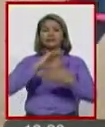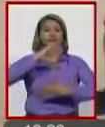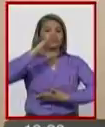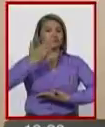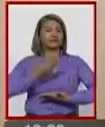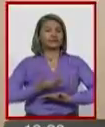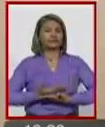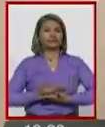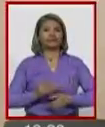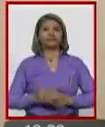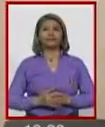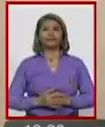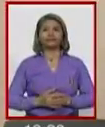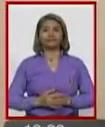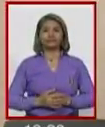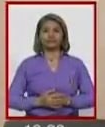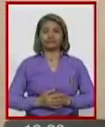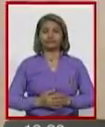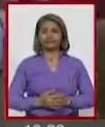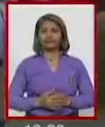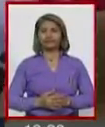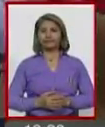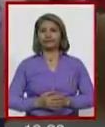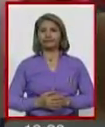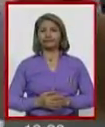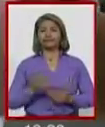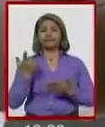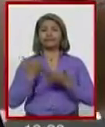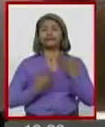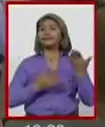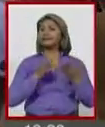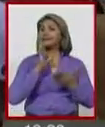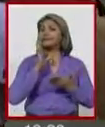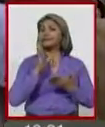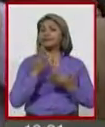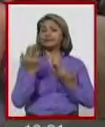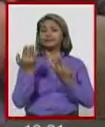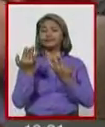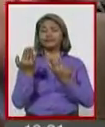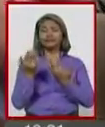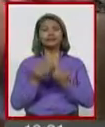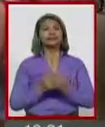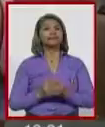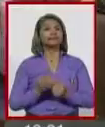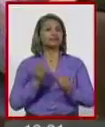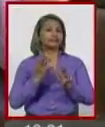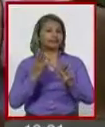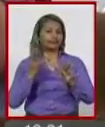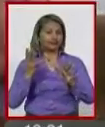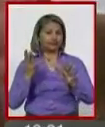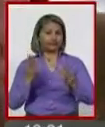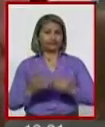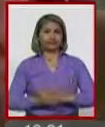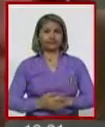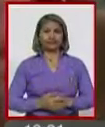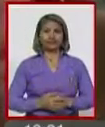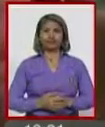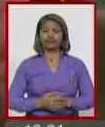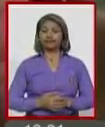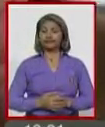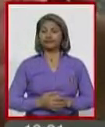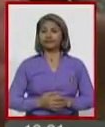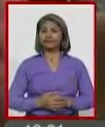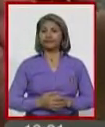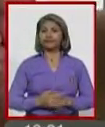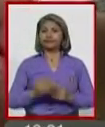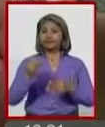hijos. Sí, señor, estamos aquí. ¿Qué le han indicado? ¿Qué le han dicho? Tenemos que esperar nomás a la cola. Están respetando acerca